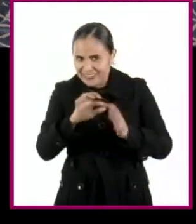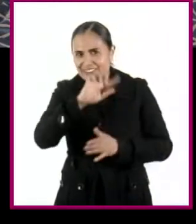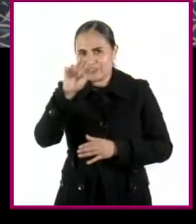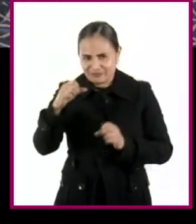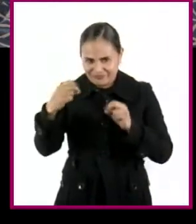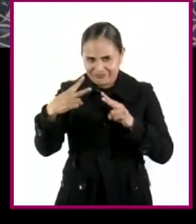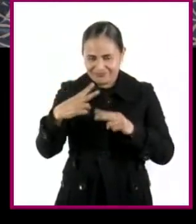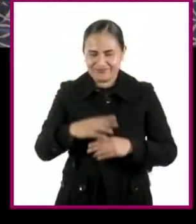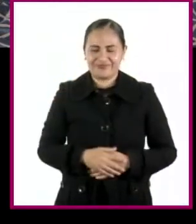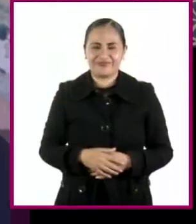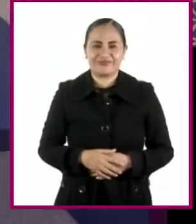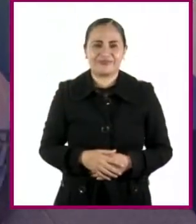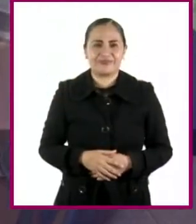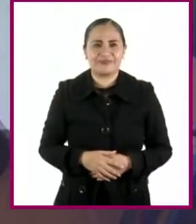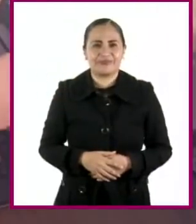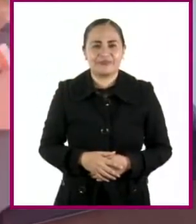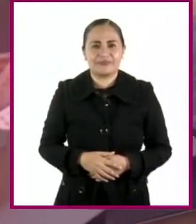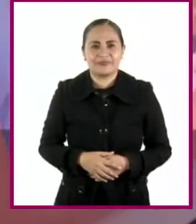chao!